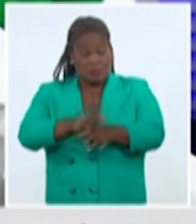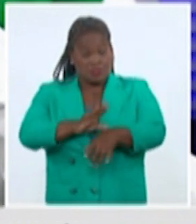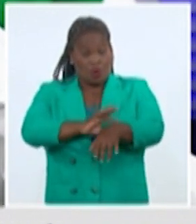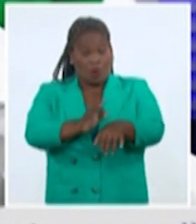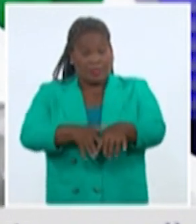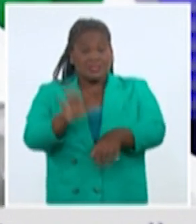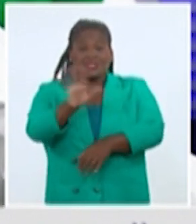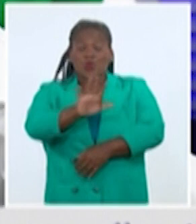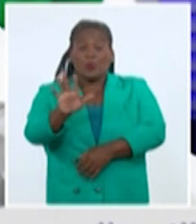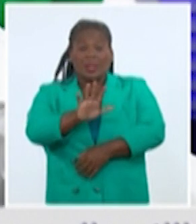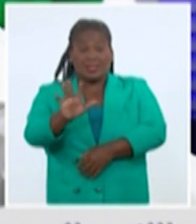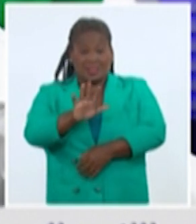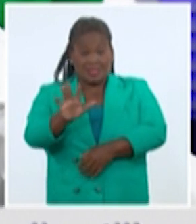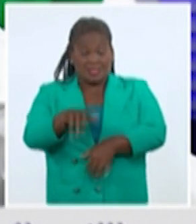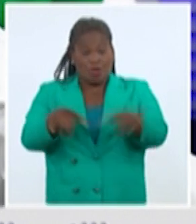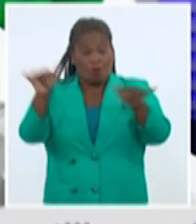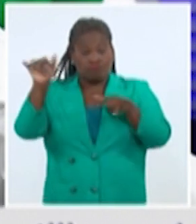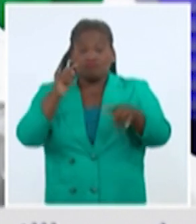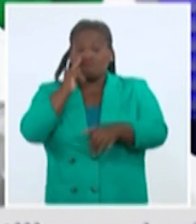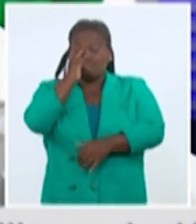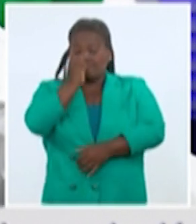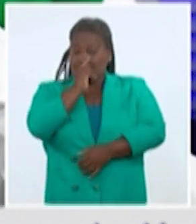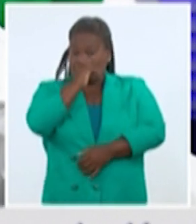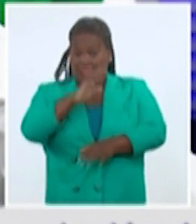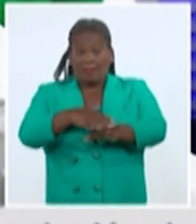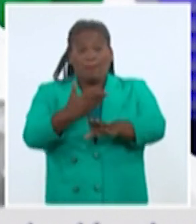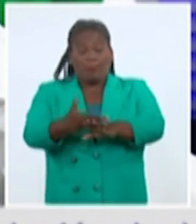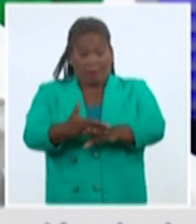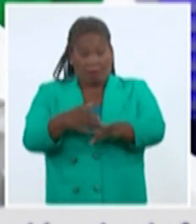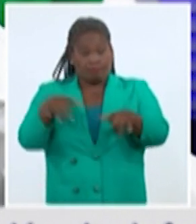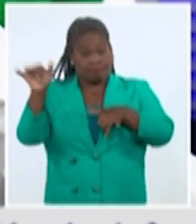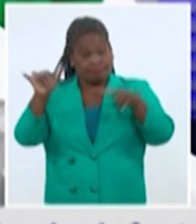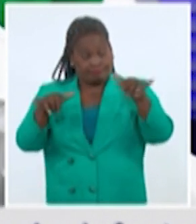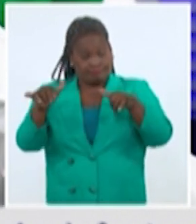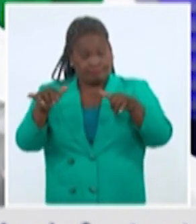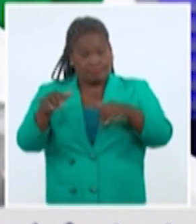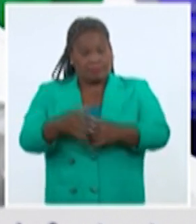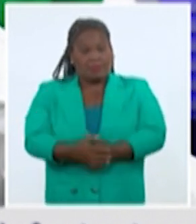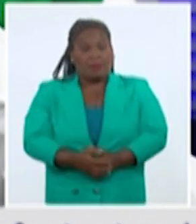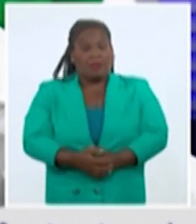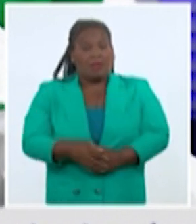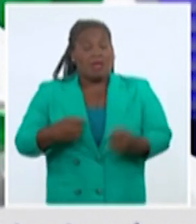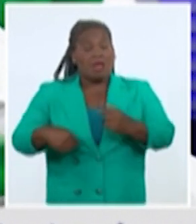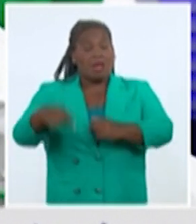países después de realizado el diagnóstico, y ayer se dieron